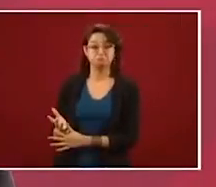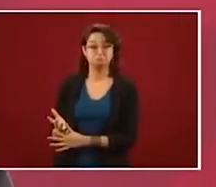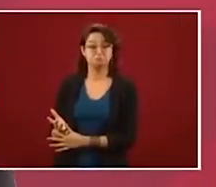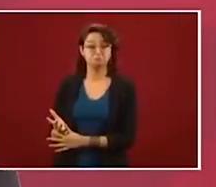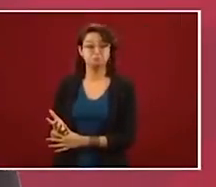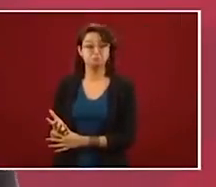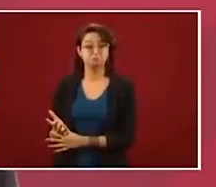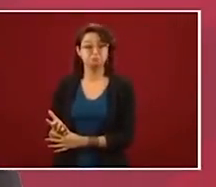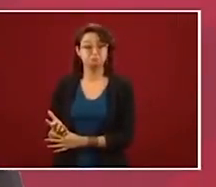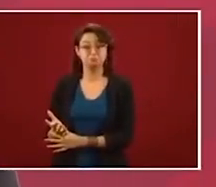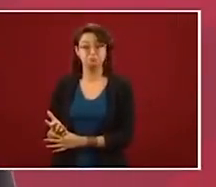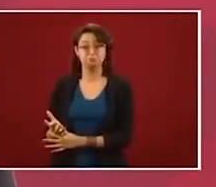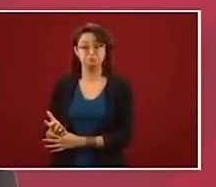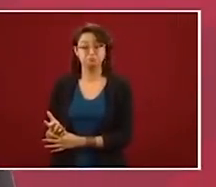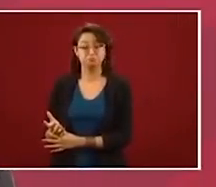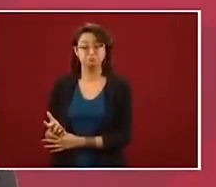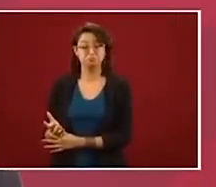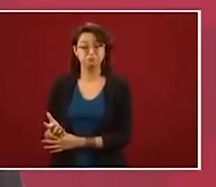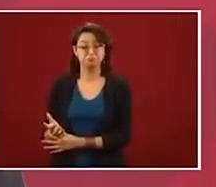Esto no se resuelve